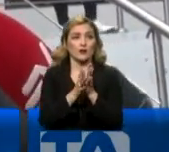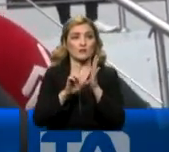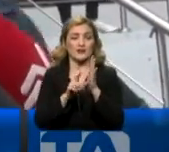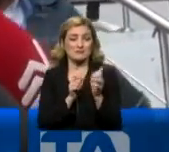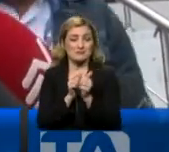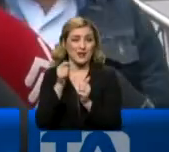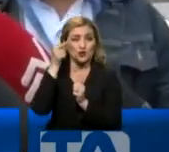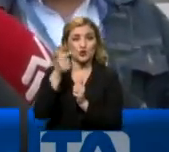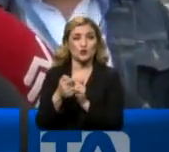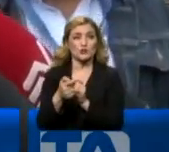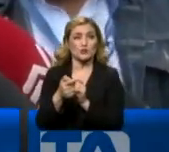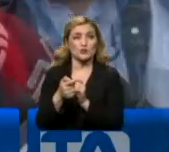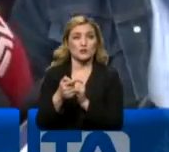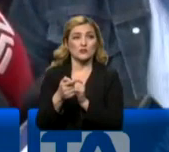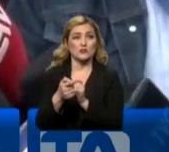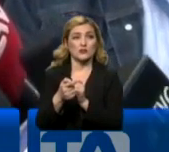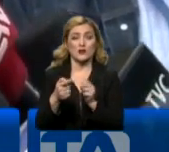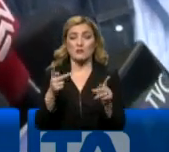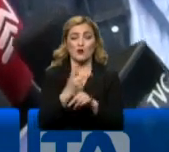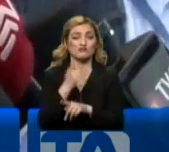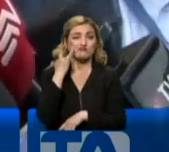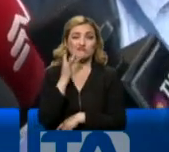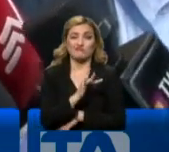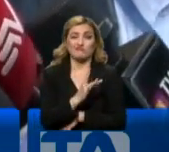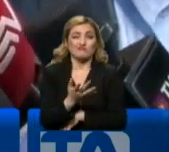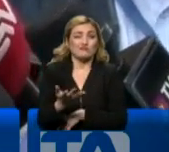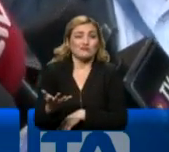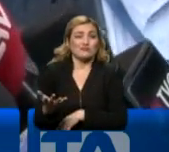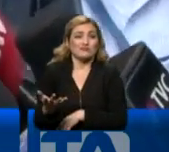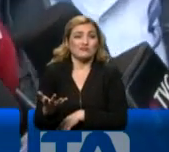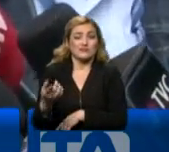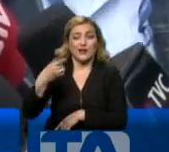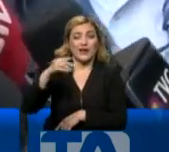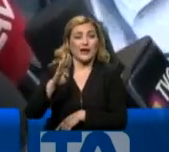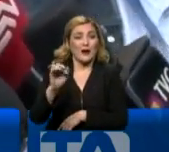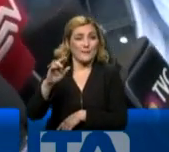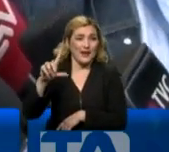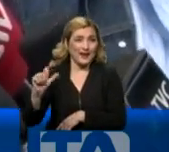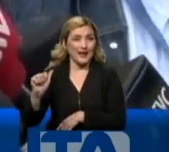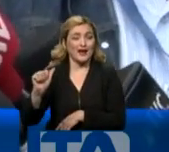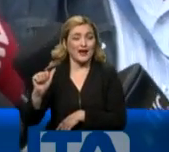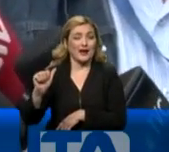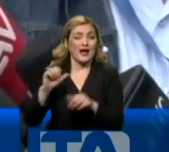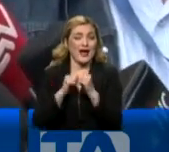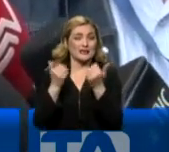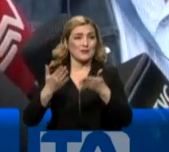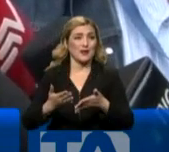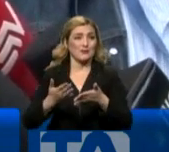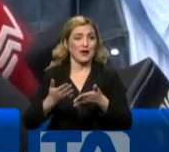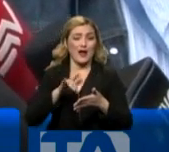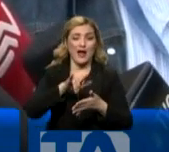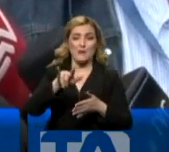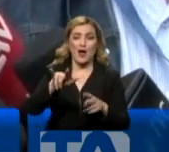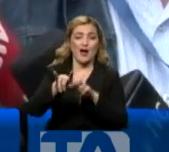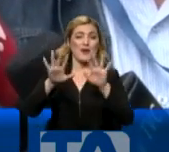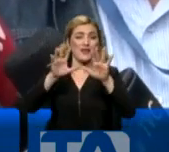minutos la audiencia, pero es impresentable lo que pasa. Muy sospechoso que a Gabriela Rivadeneira, Gabriela se sube a las 10 de la